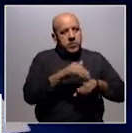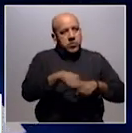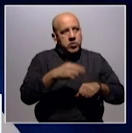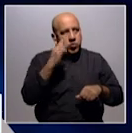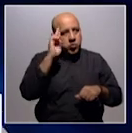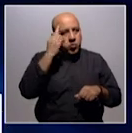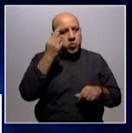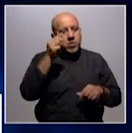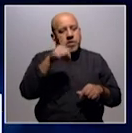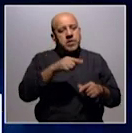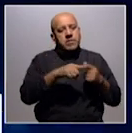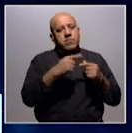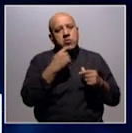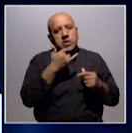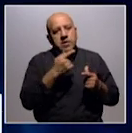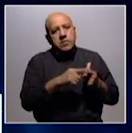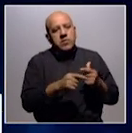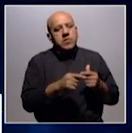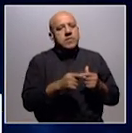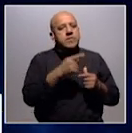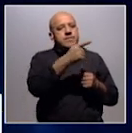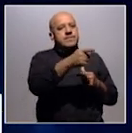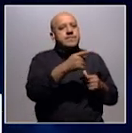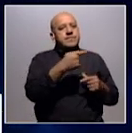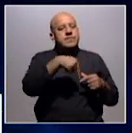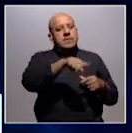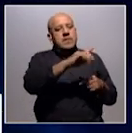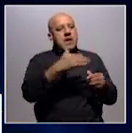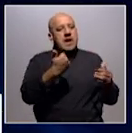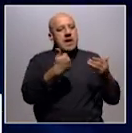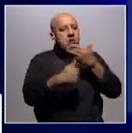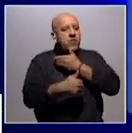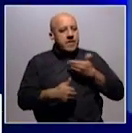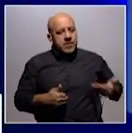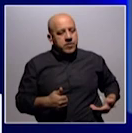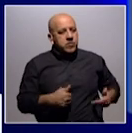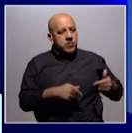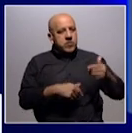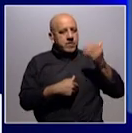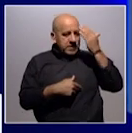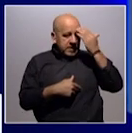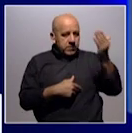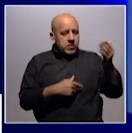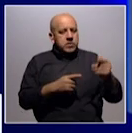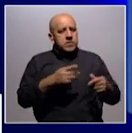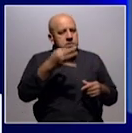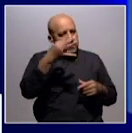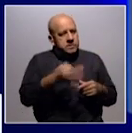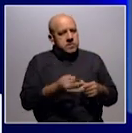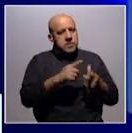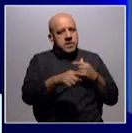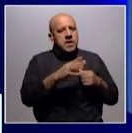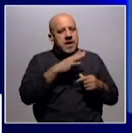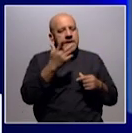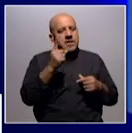desde ambos ámbitos por ejemplo cercanos al oficialismo o al gobierno todavía en funciones se dice es cierto que se van esas